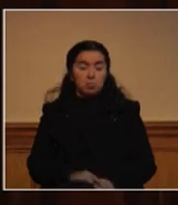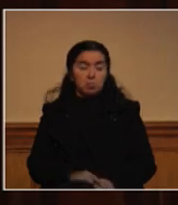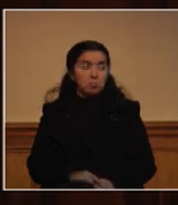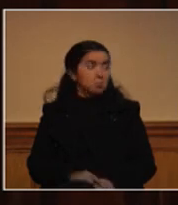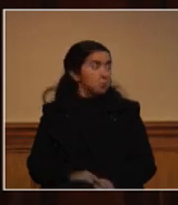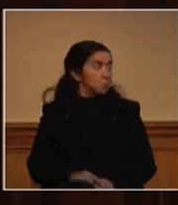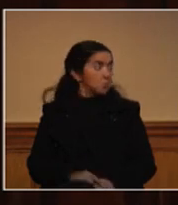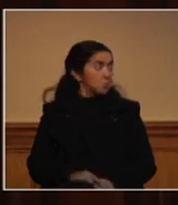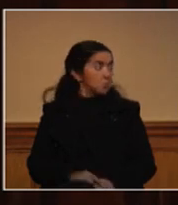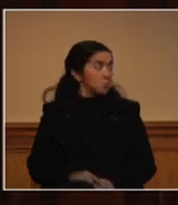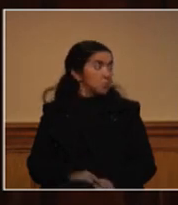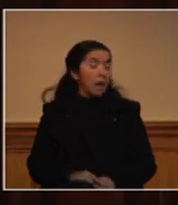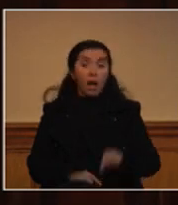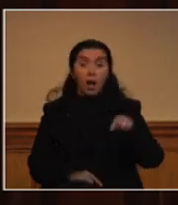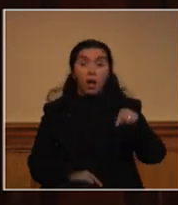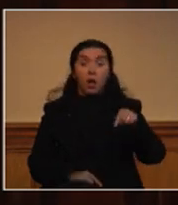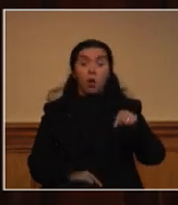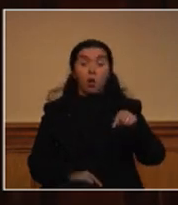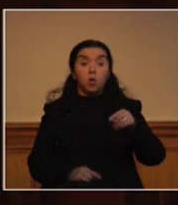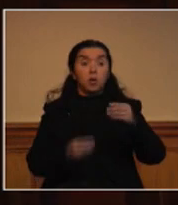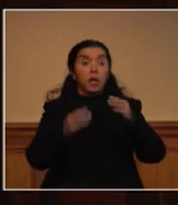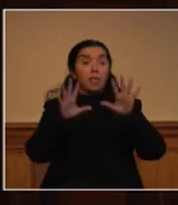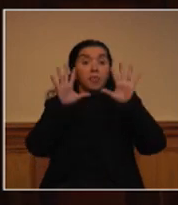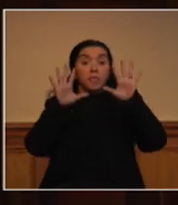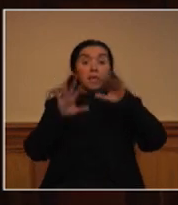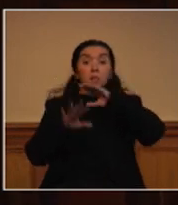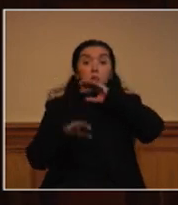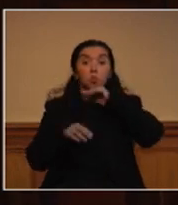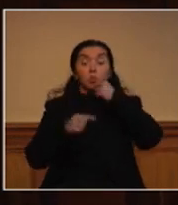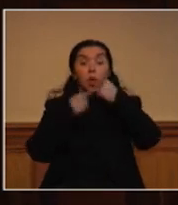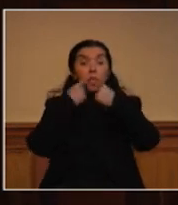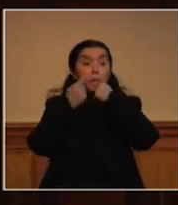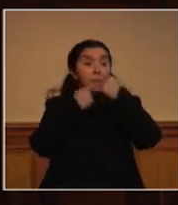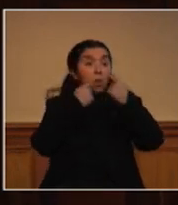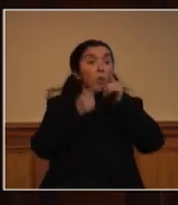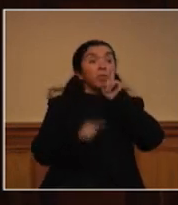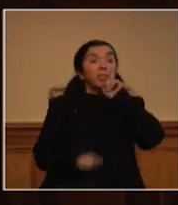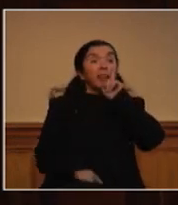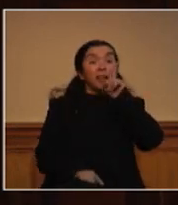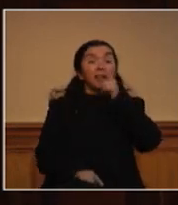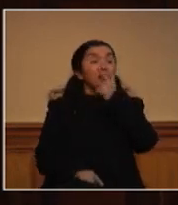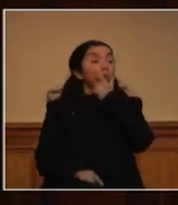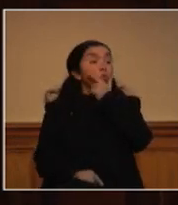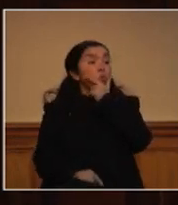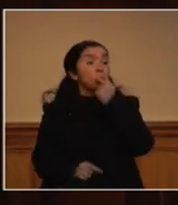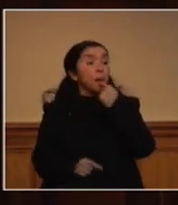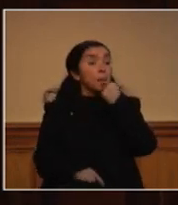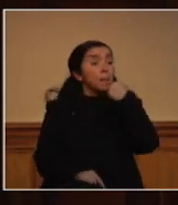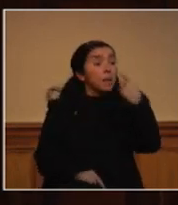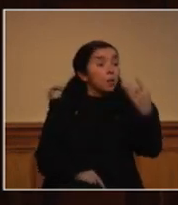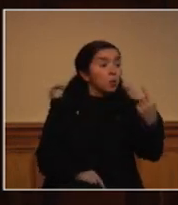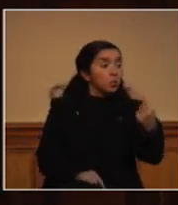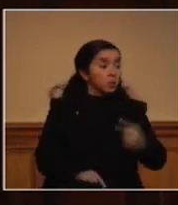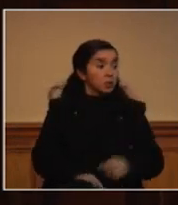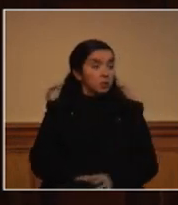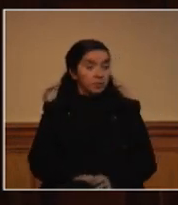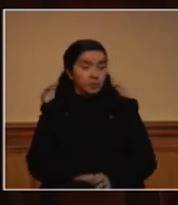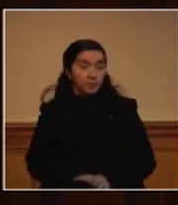Muchas gracias. Vamos a abrir unos 10 minutos de preguntas, por si alguien tiene dudas, alguna consulta.